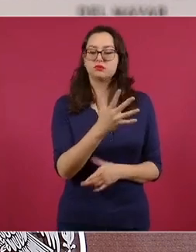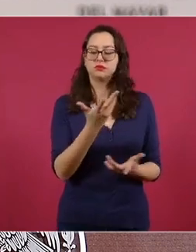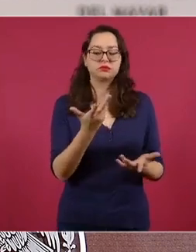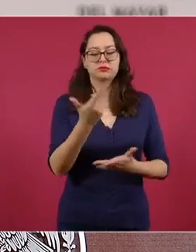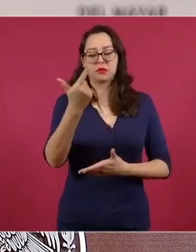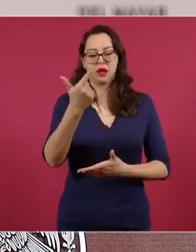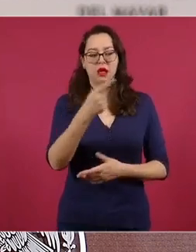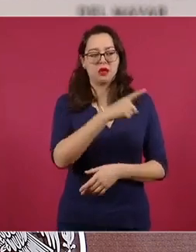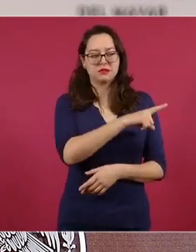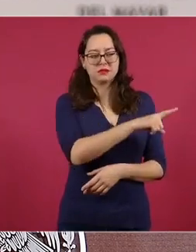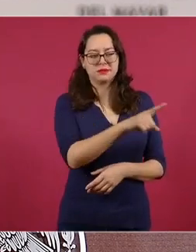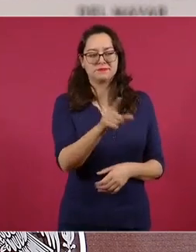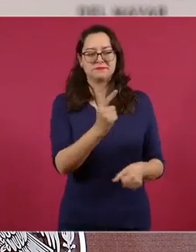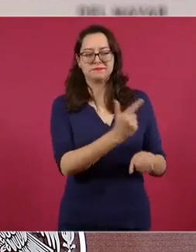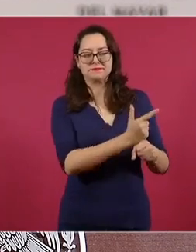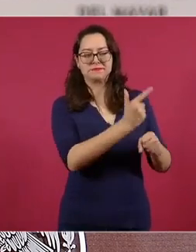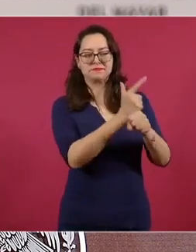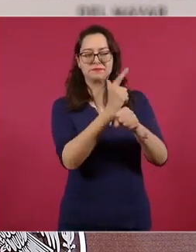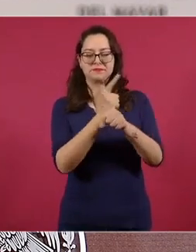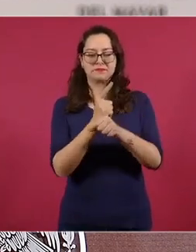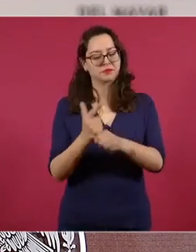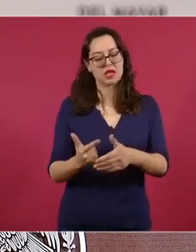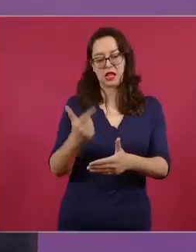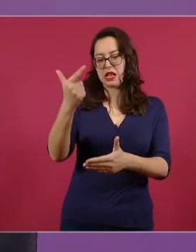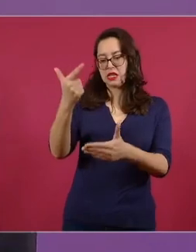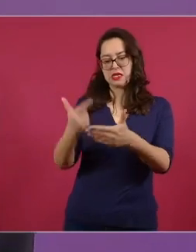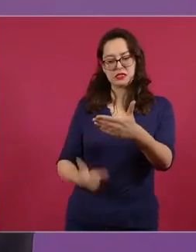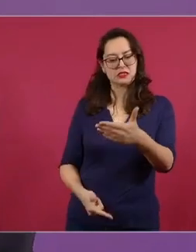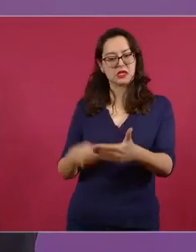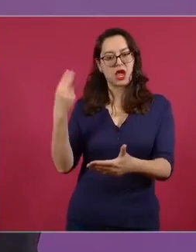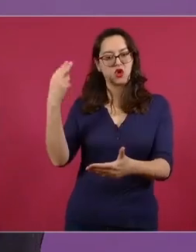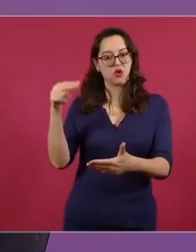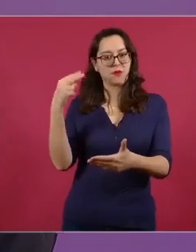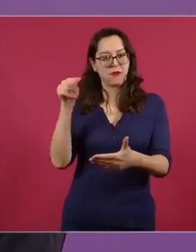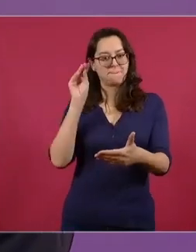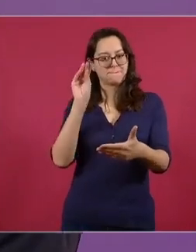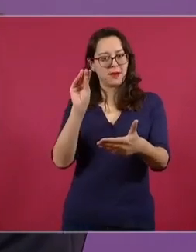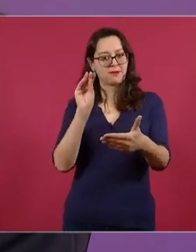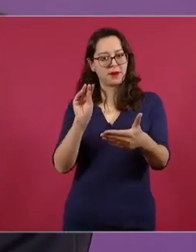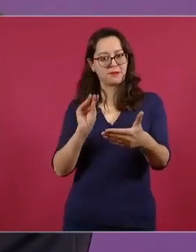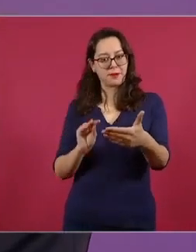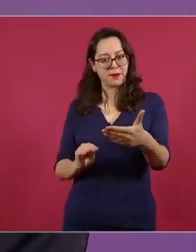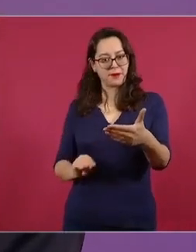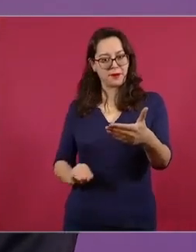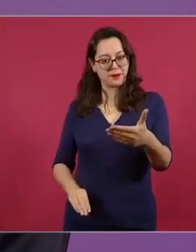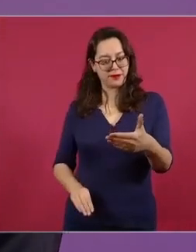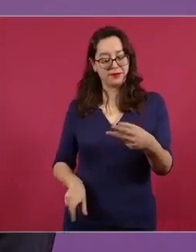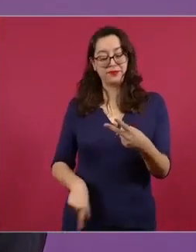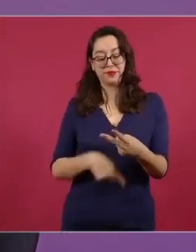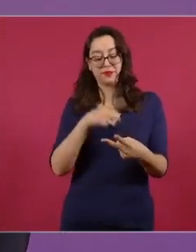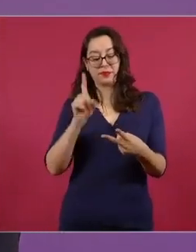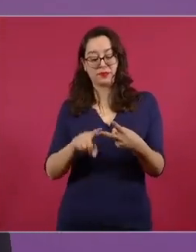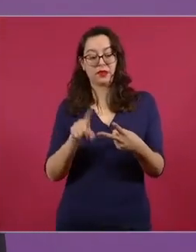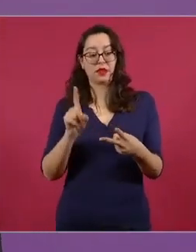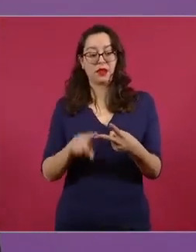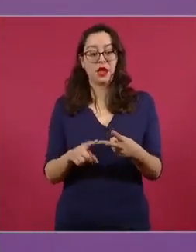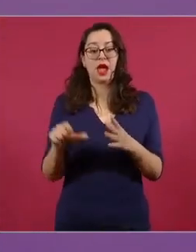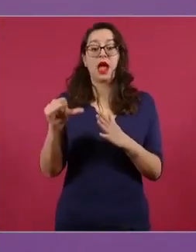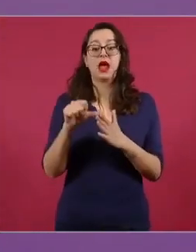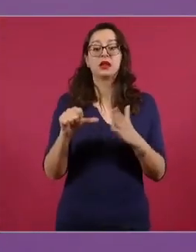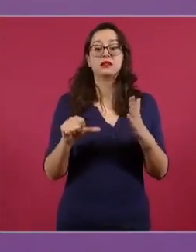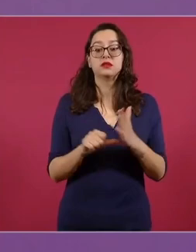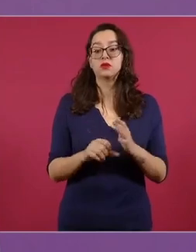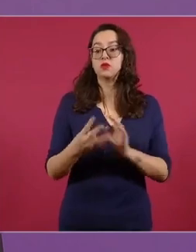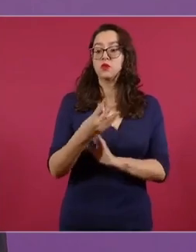ilícita. Este es un instrumento. El otro es el artículo 400 bis del